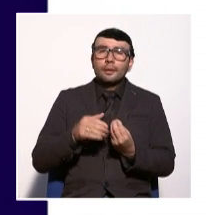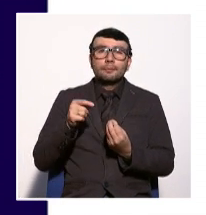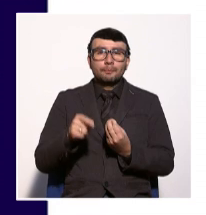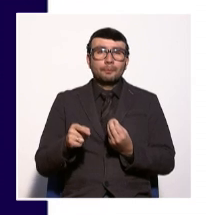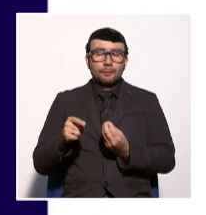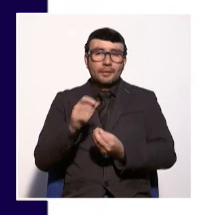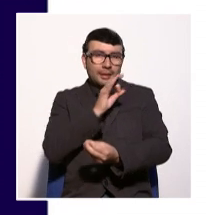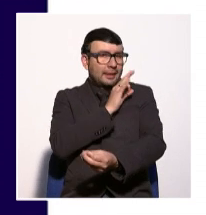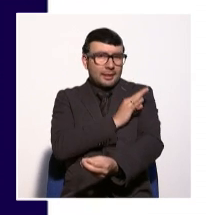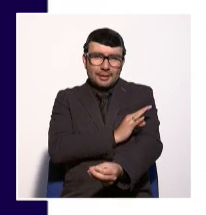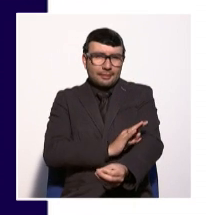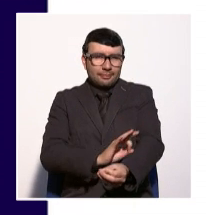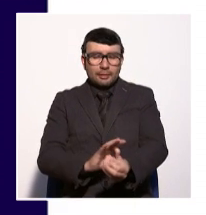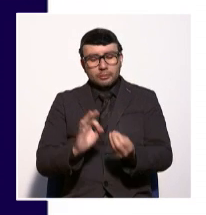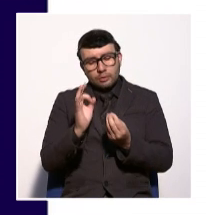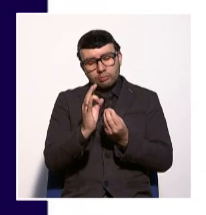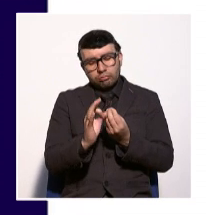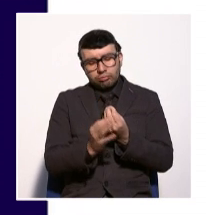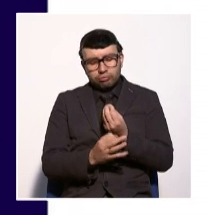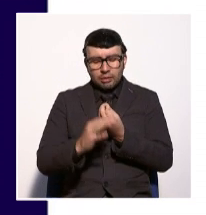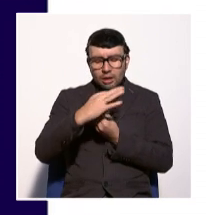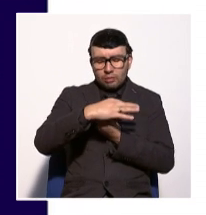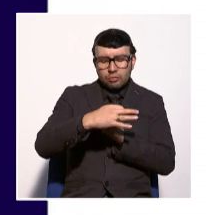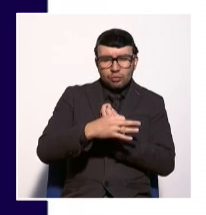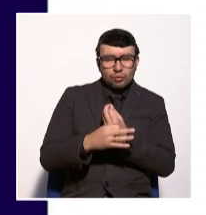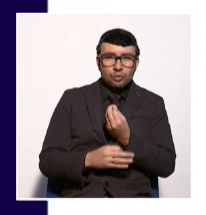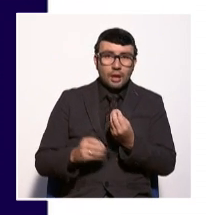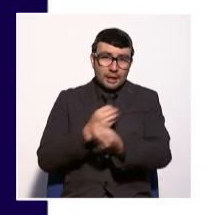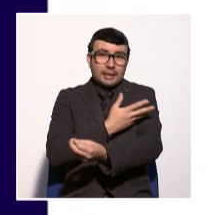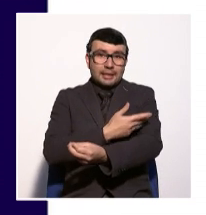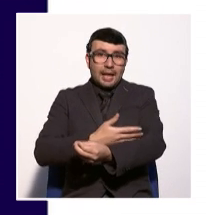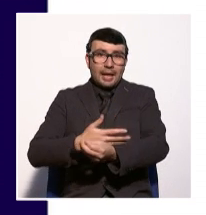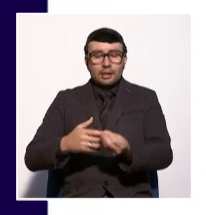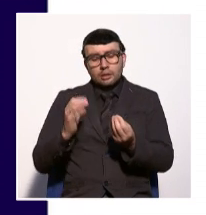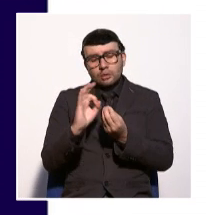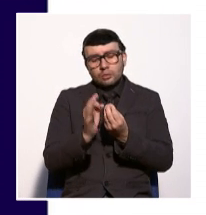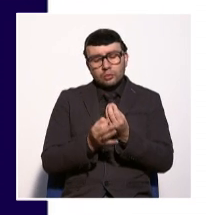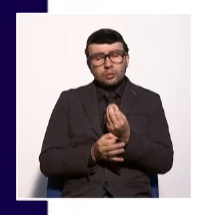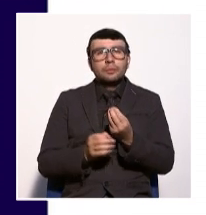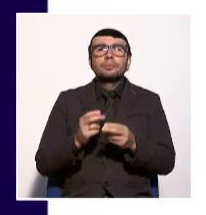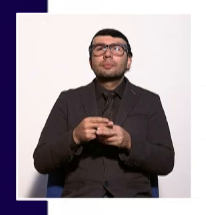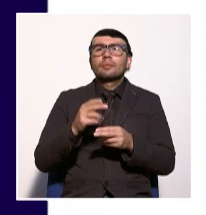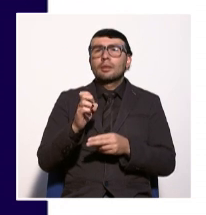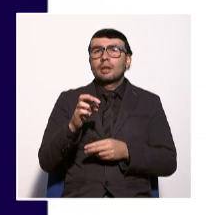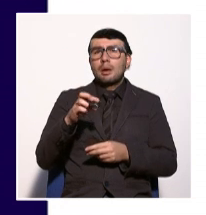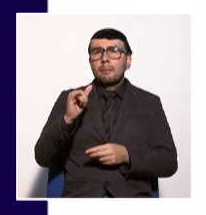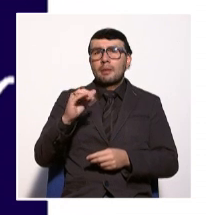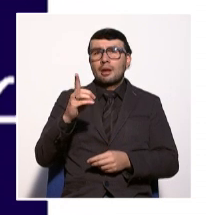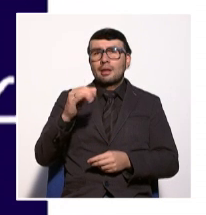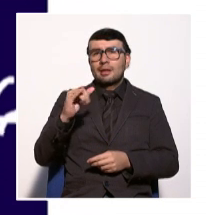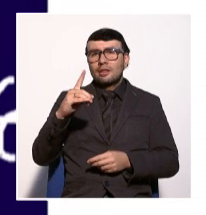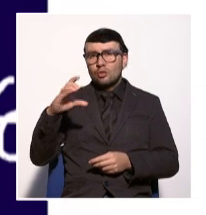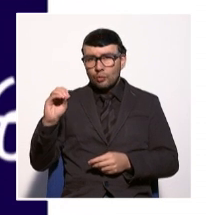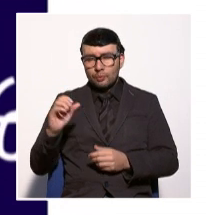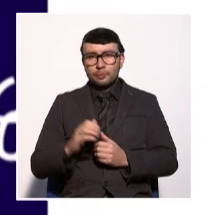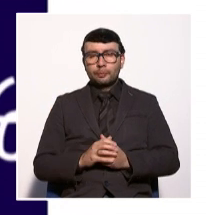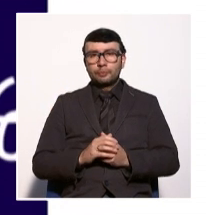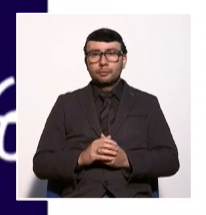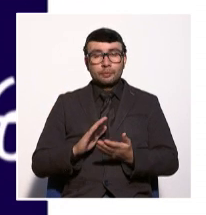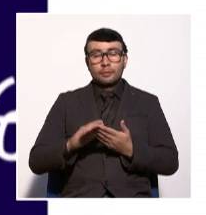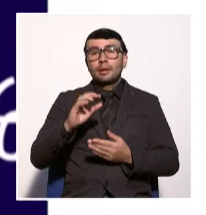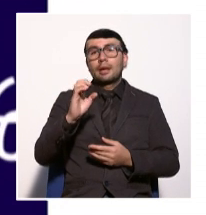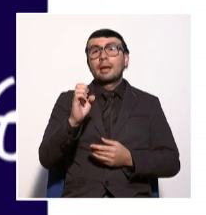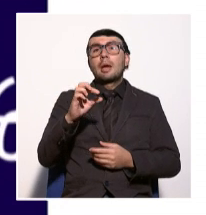y un sistema vascular y productor que se le pide es el epidídimo